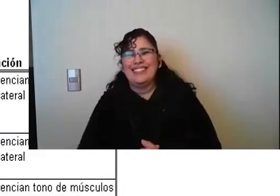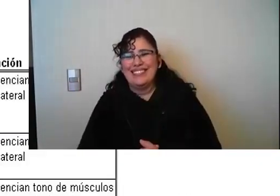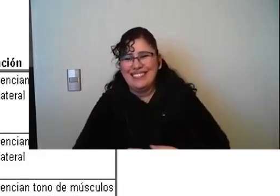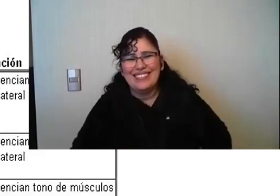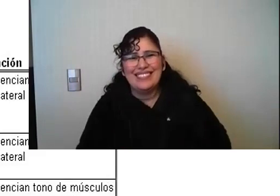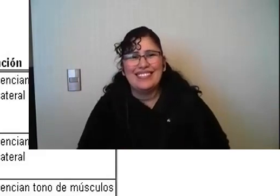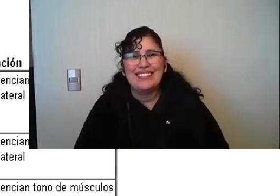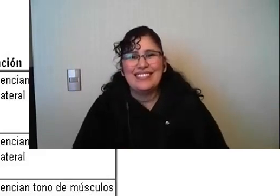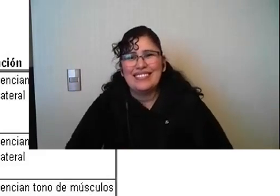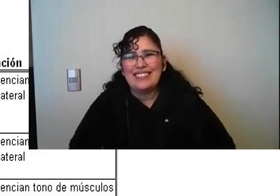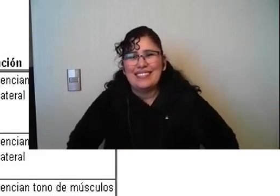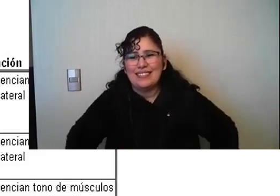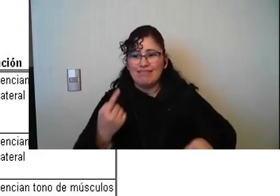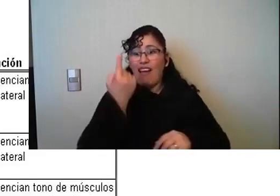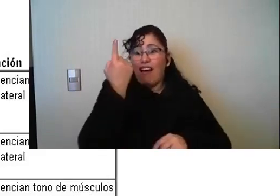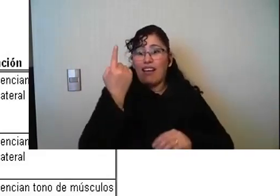En la tabla superior,